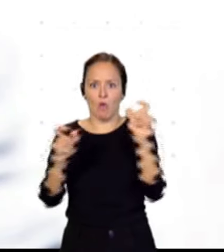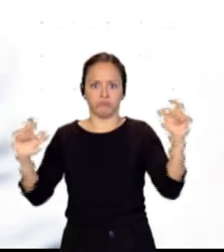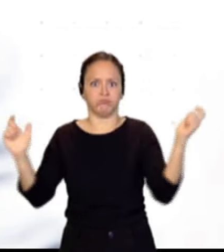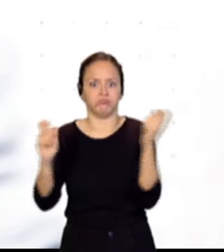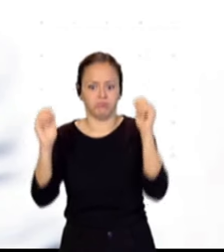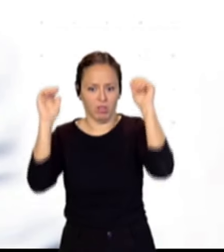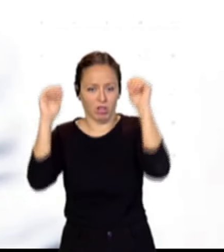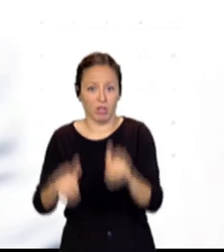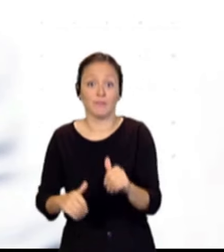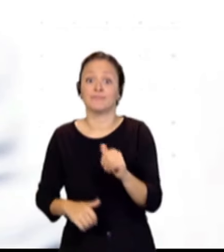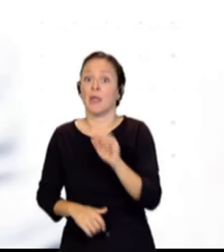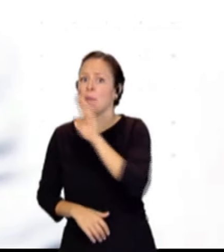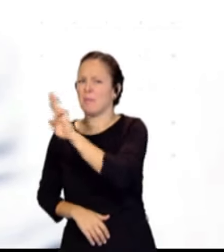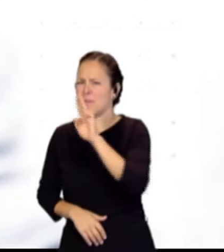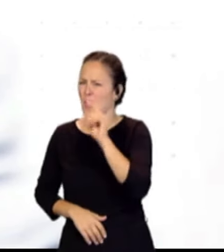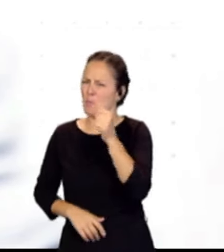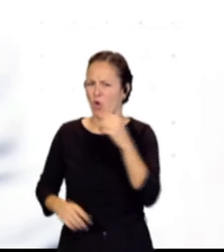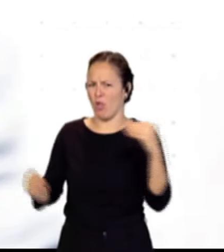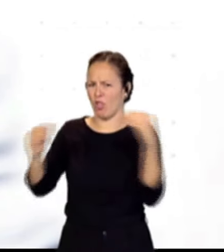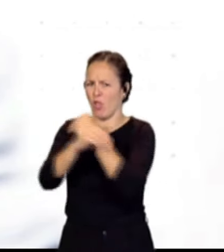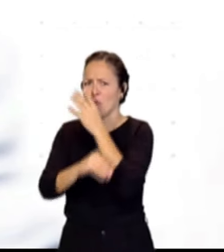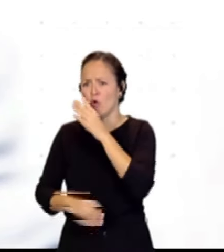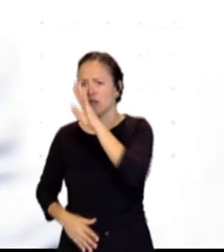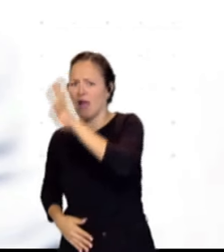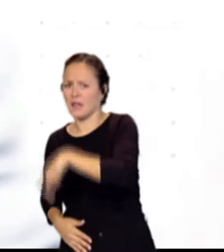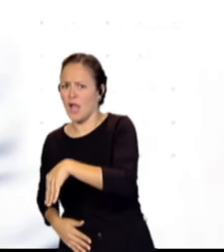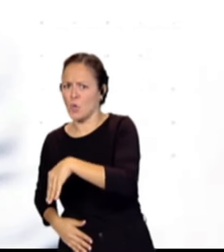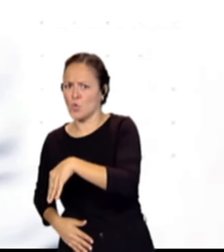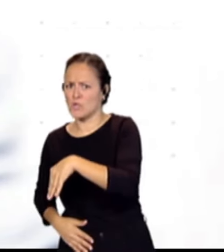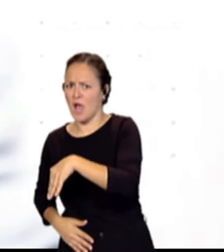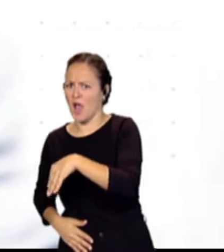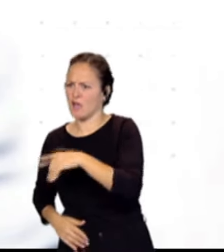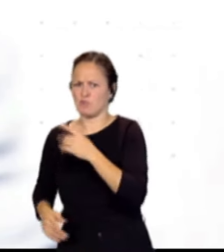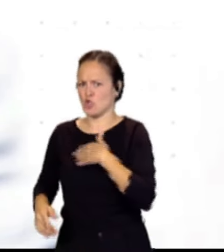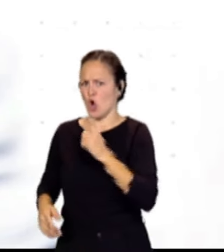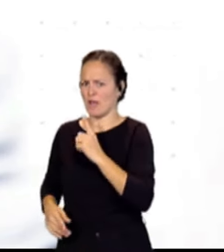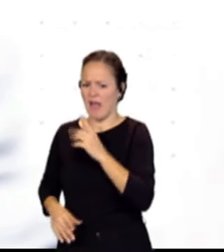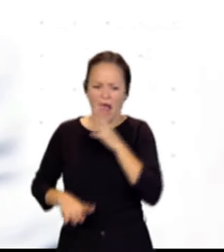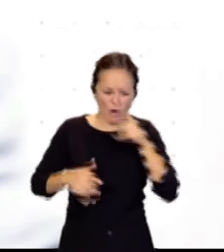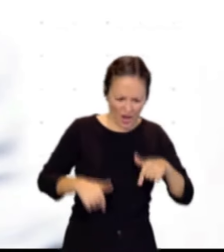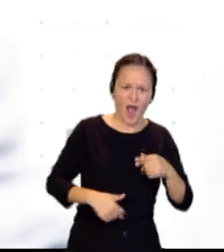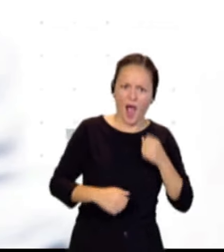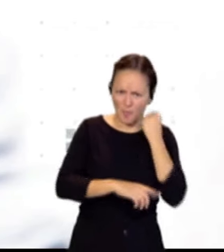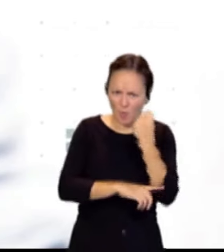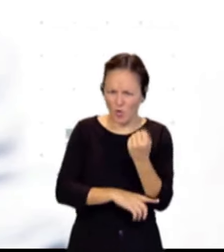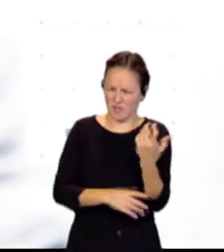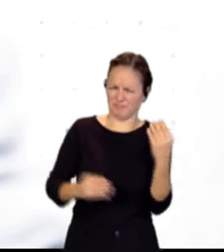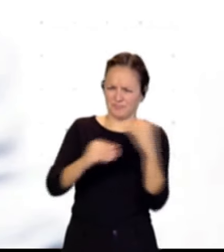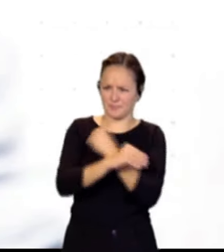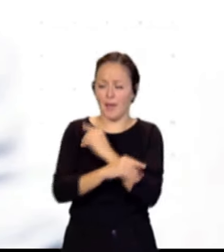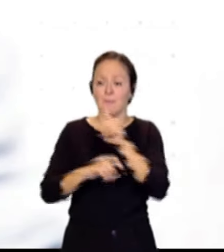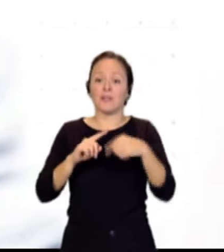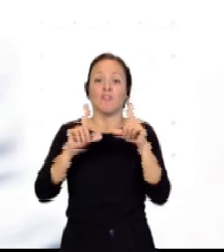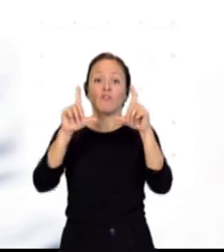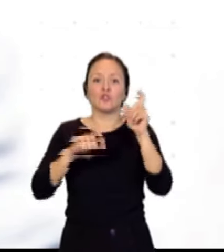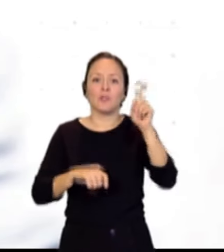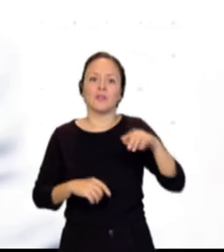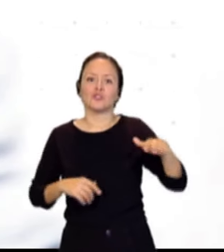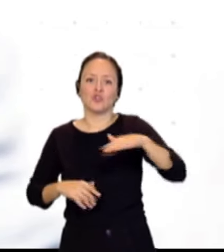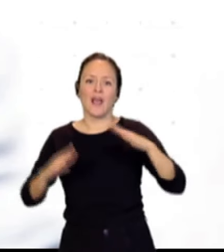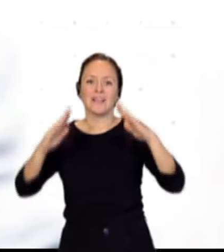partido popular Al promover lo mismo que en Cataluña vio como inconstitucional y fotografía para la casa de la Condesa